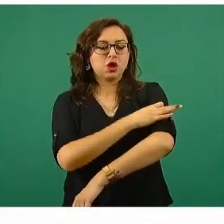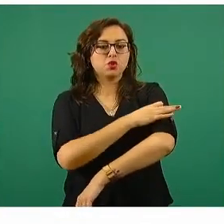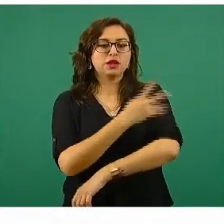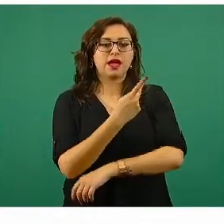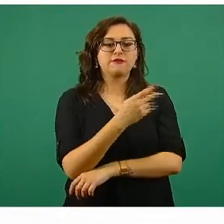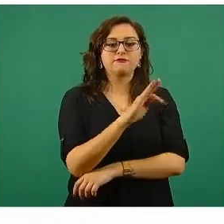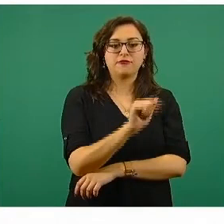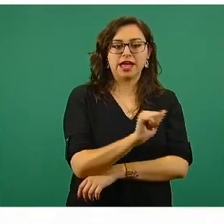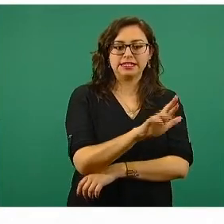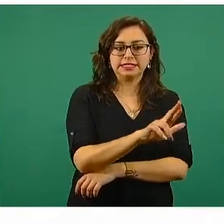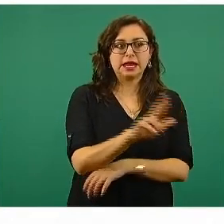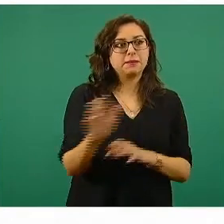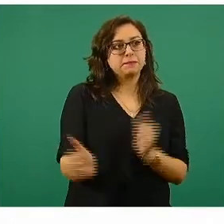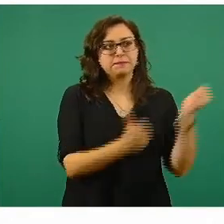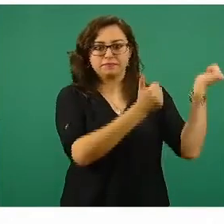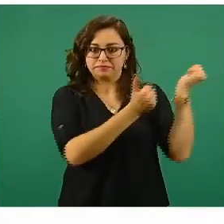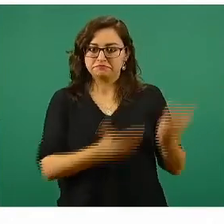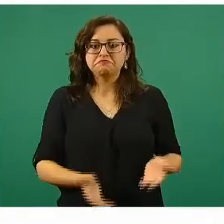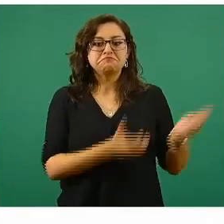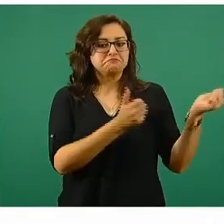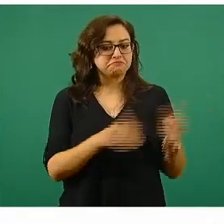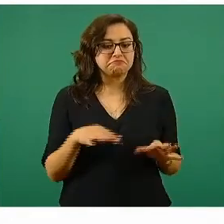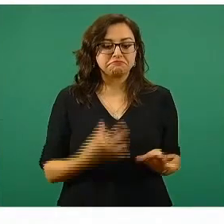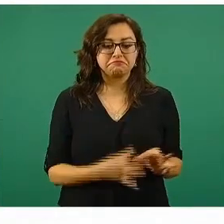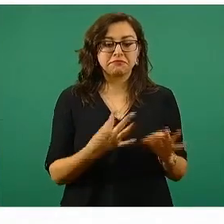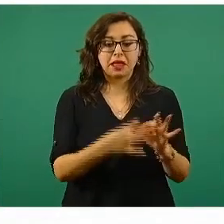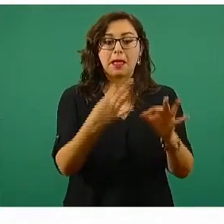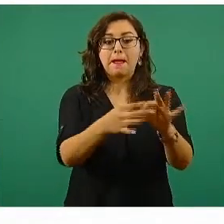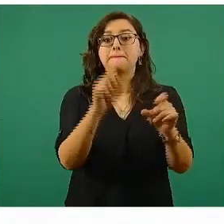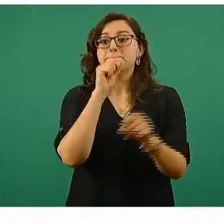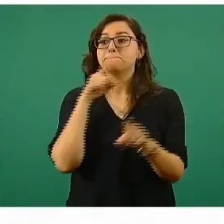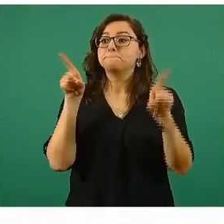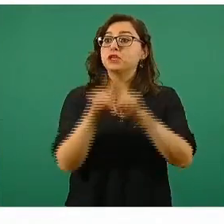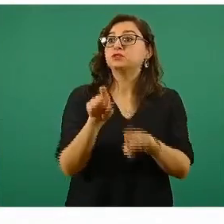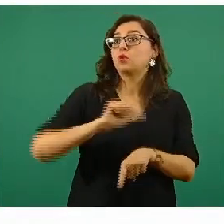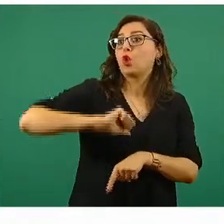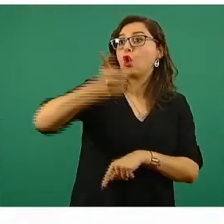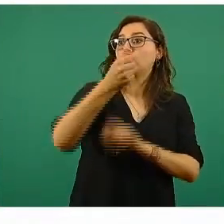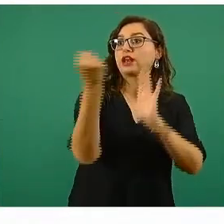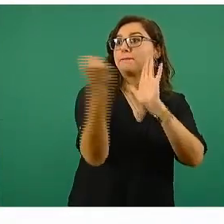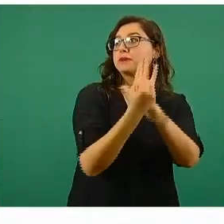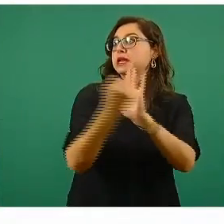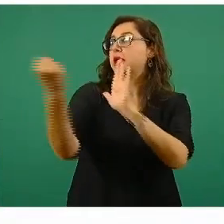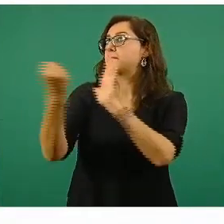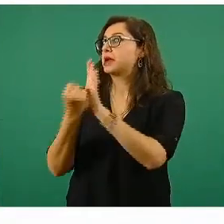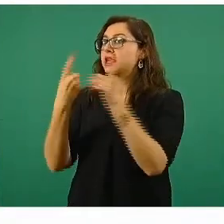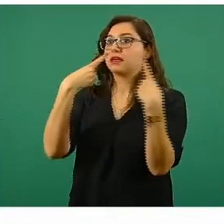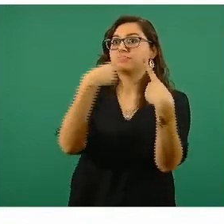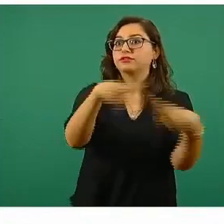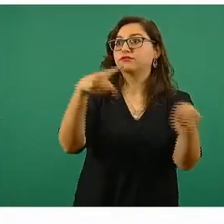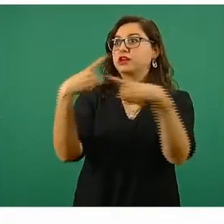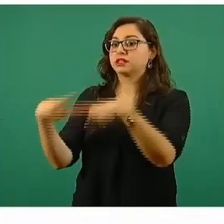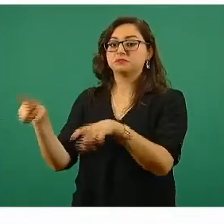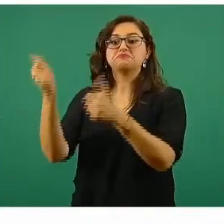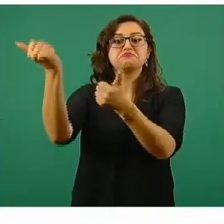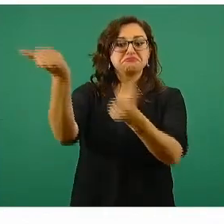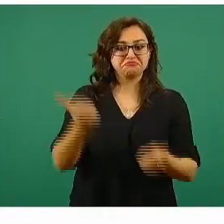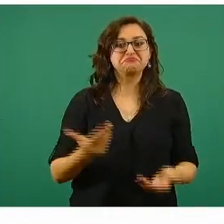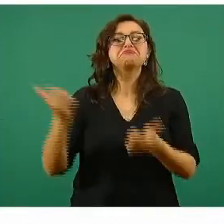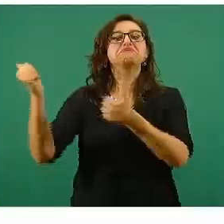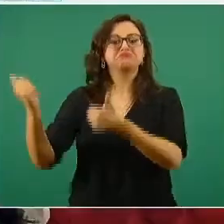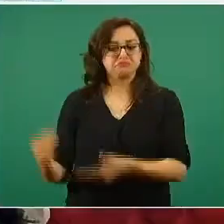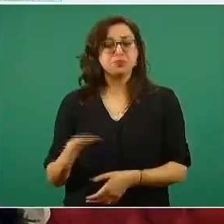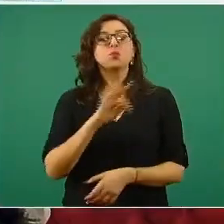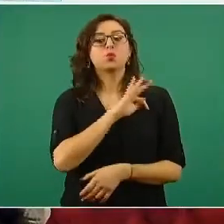vacuna Pfizer, sino de otras vacunas que podrán estarse sumando en la medida que vayan llegando al país. Resaltamos